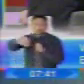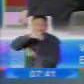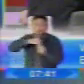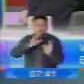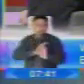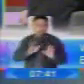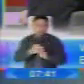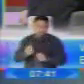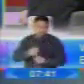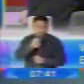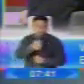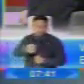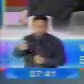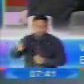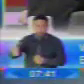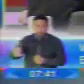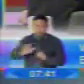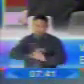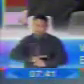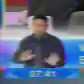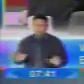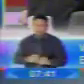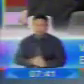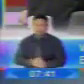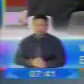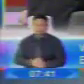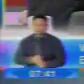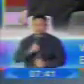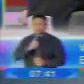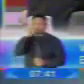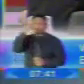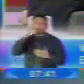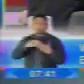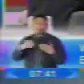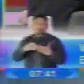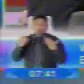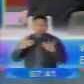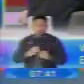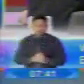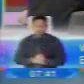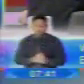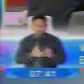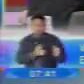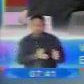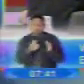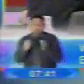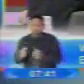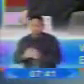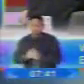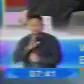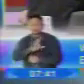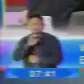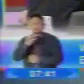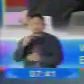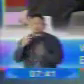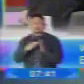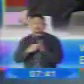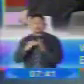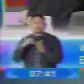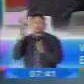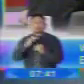reembolsable que ha sido ya adjudicada $1 millón y vamos a extender esto a $500 mil más que